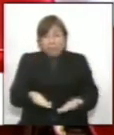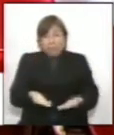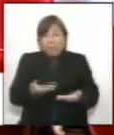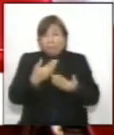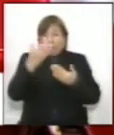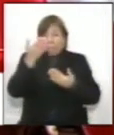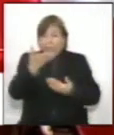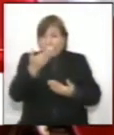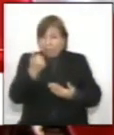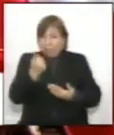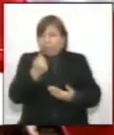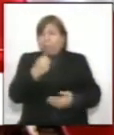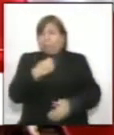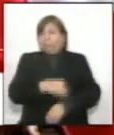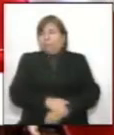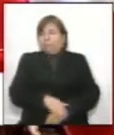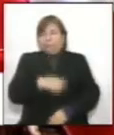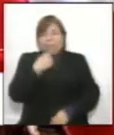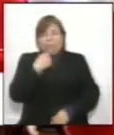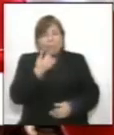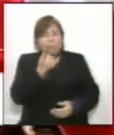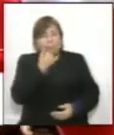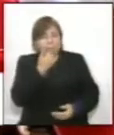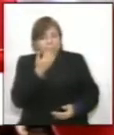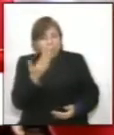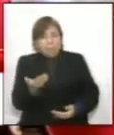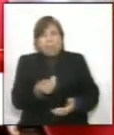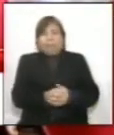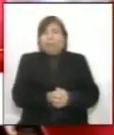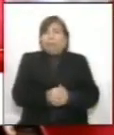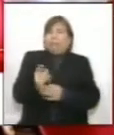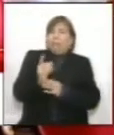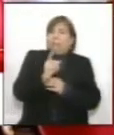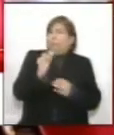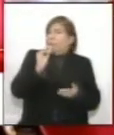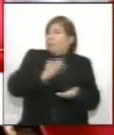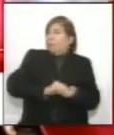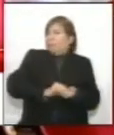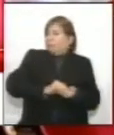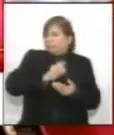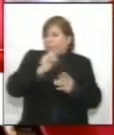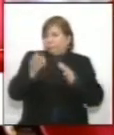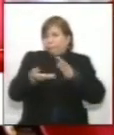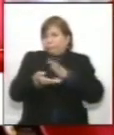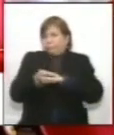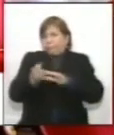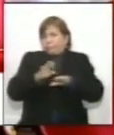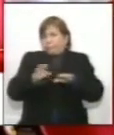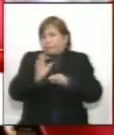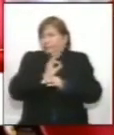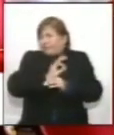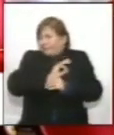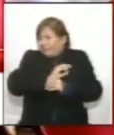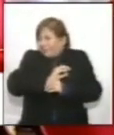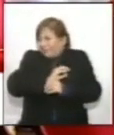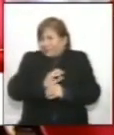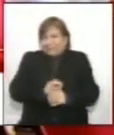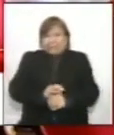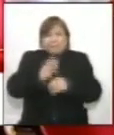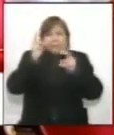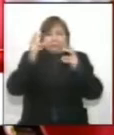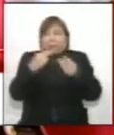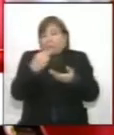llamarlo al señor Cateriano y decirle lo que había. No ha habido más, no ha habido nada bajo la mesa. No ha habido un tema que si me dan lo de